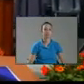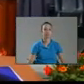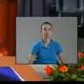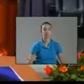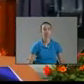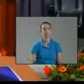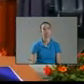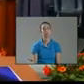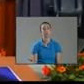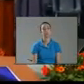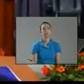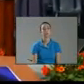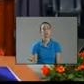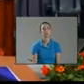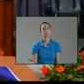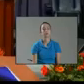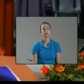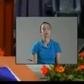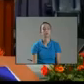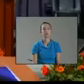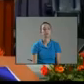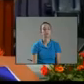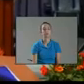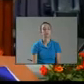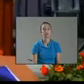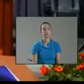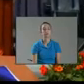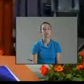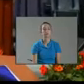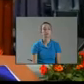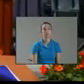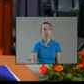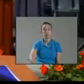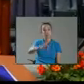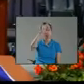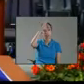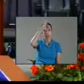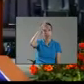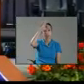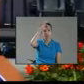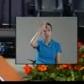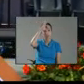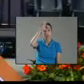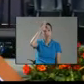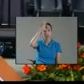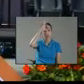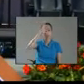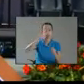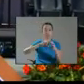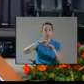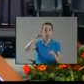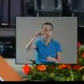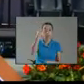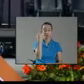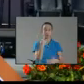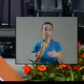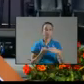Dios. Entonces, si el enemigo te estorbó, escúchame lo que... Si el enemigo te estorbó,